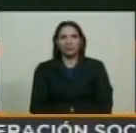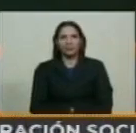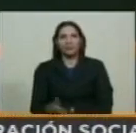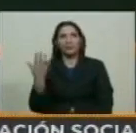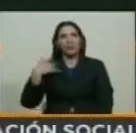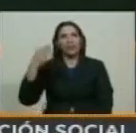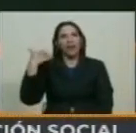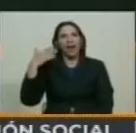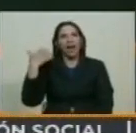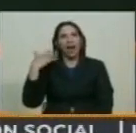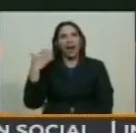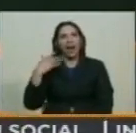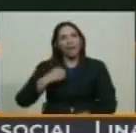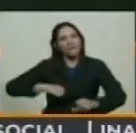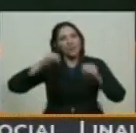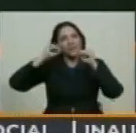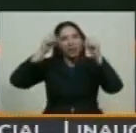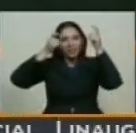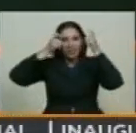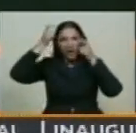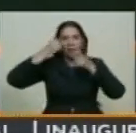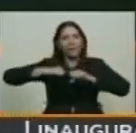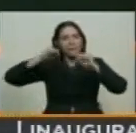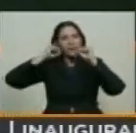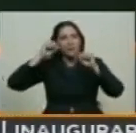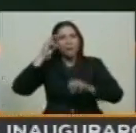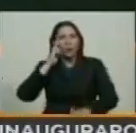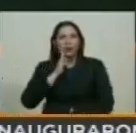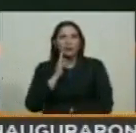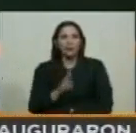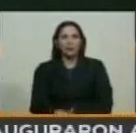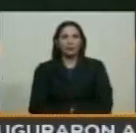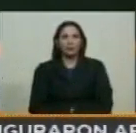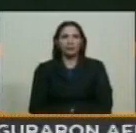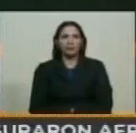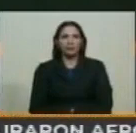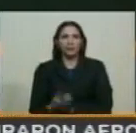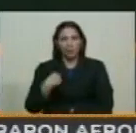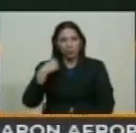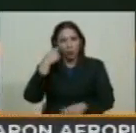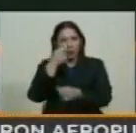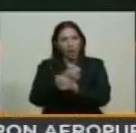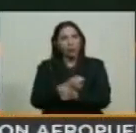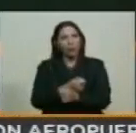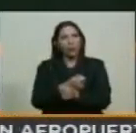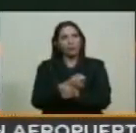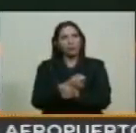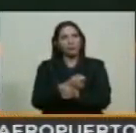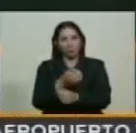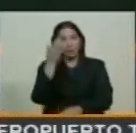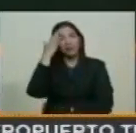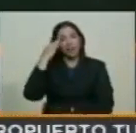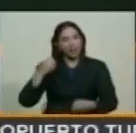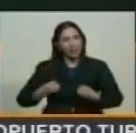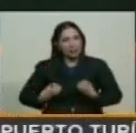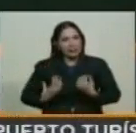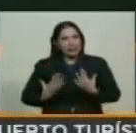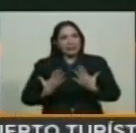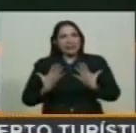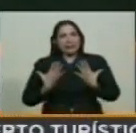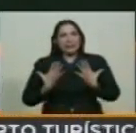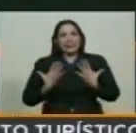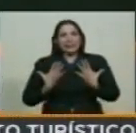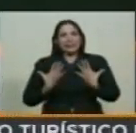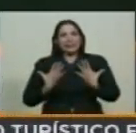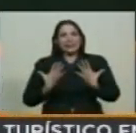varias décadas que iba Chávez, que viva Bolívar, que me gradué de bachiller y sé lo que es esa emoción. Son ustedes